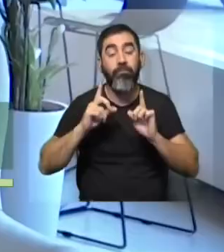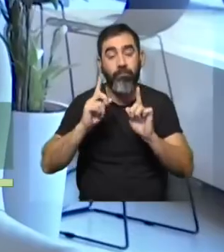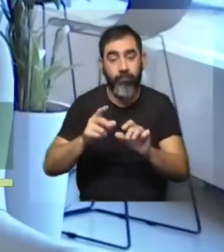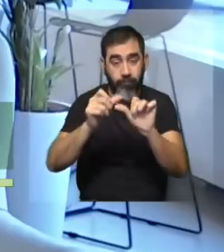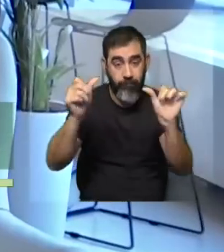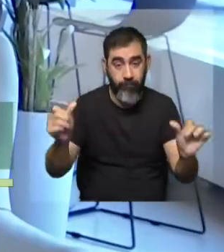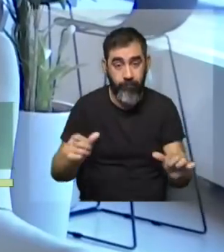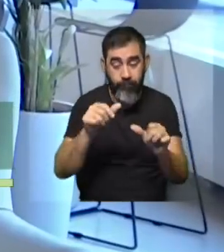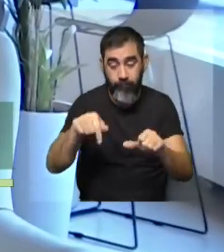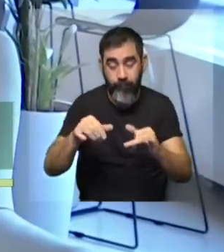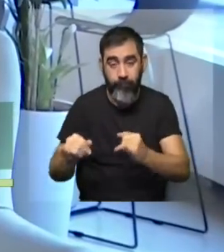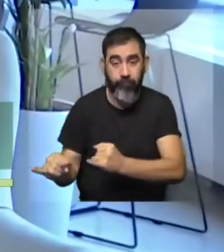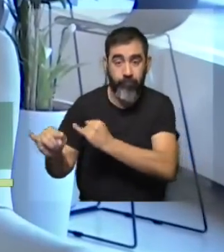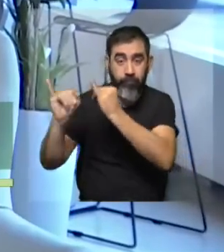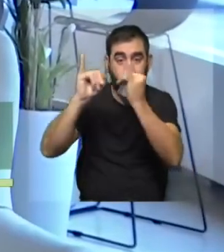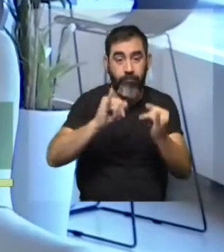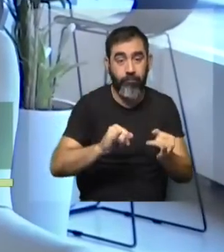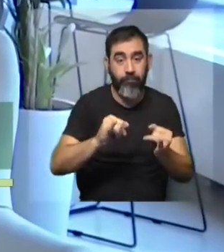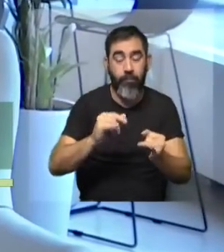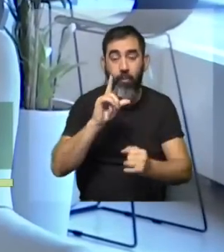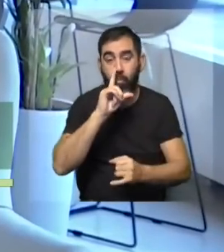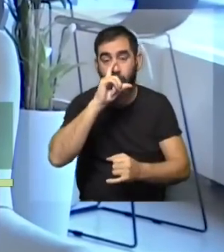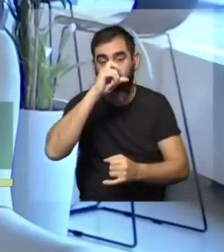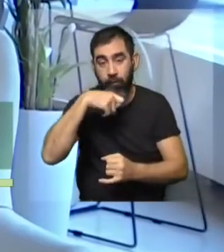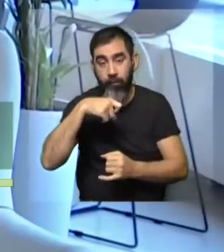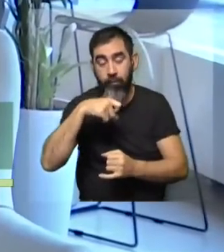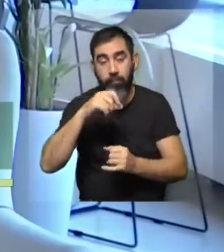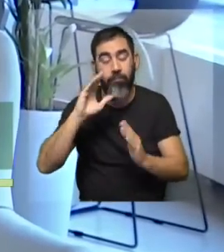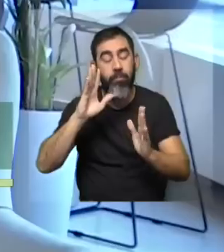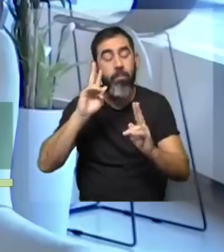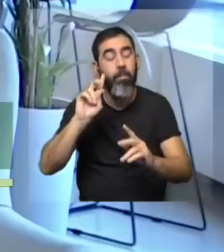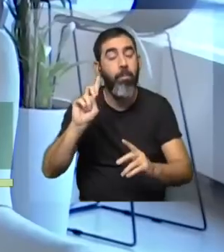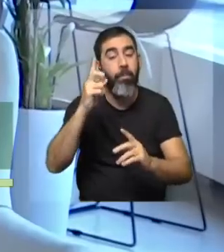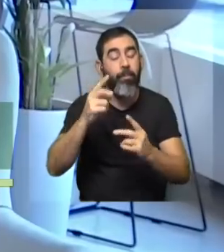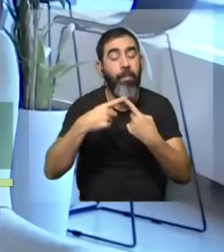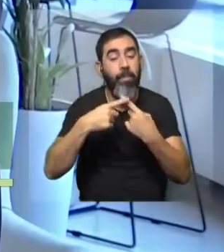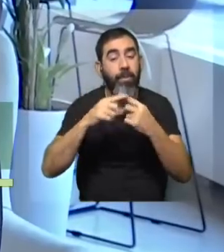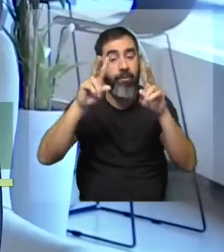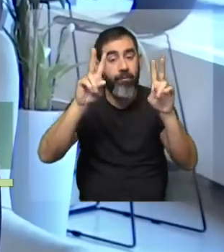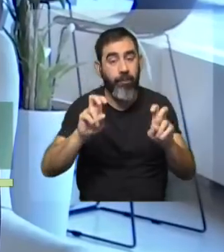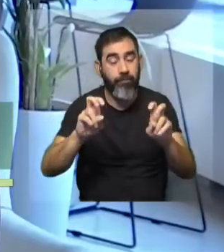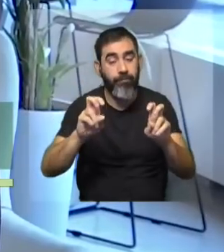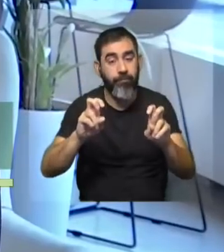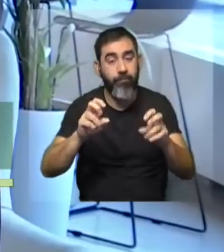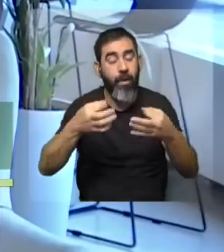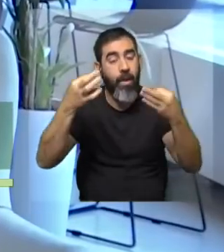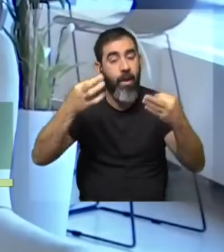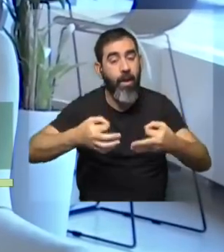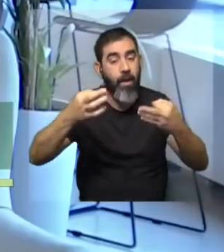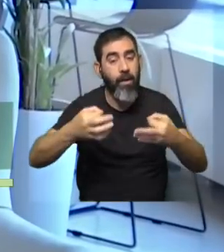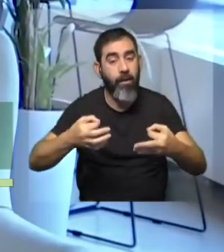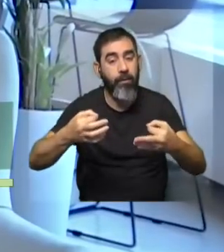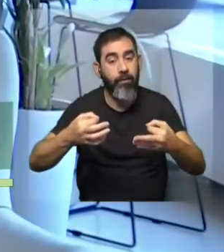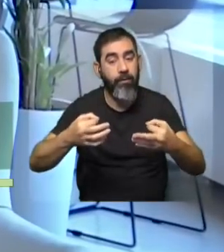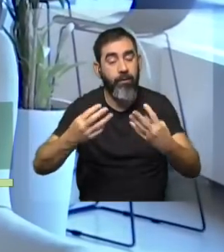en este en esta jornada aquí en Montevideo donde los ejes centrales de discusión están vinculados a las garantías en el